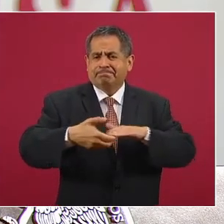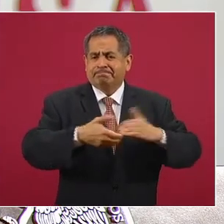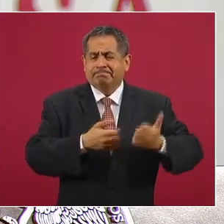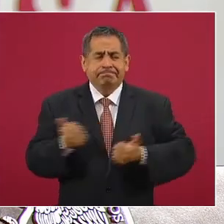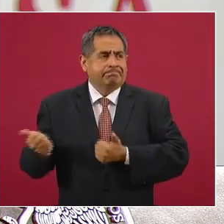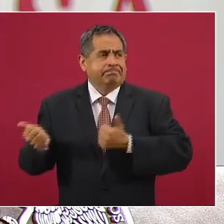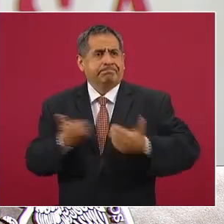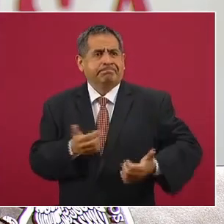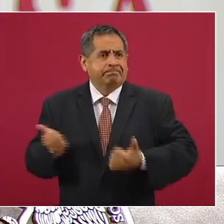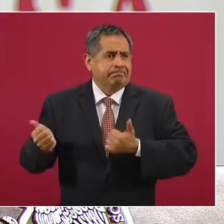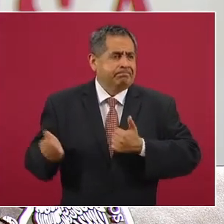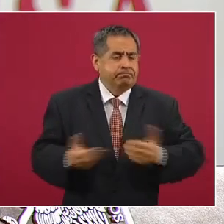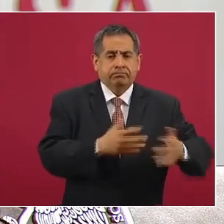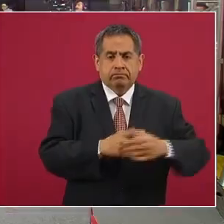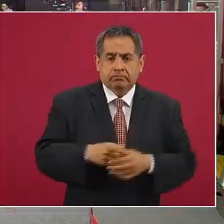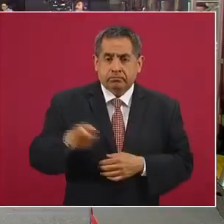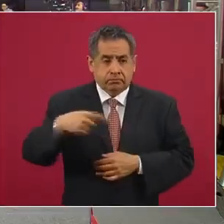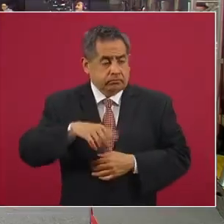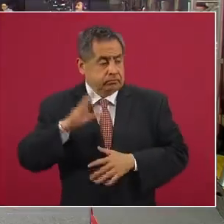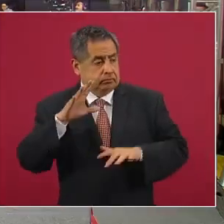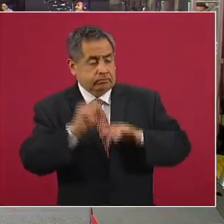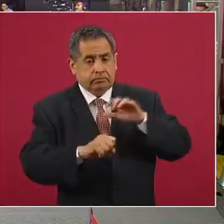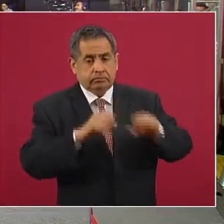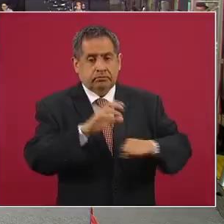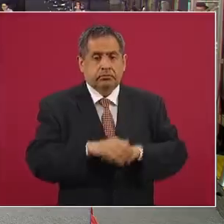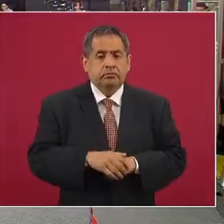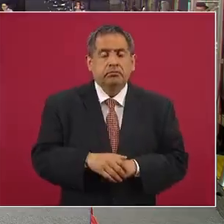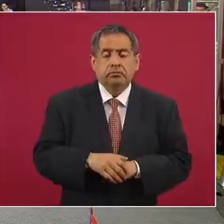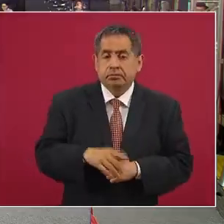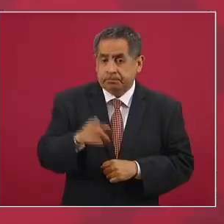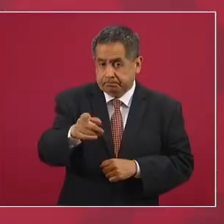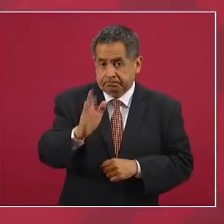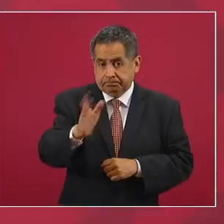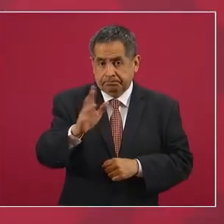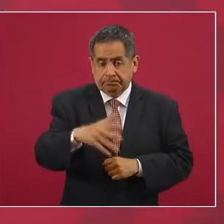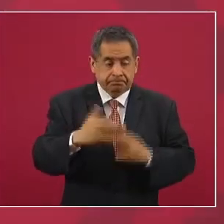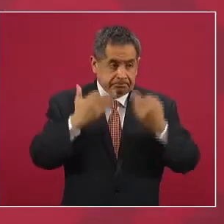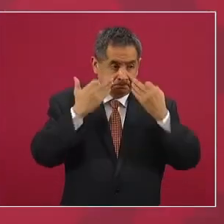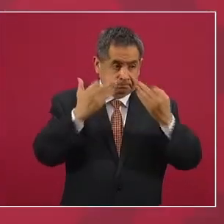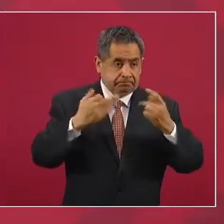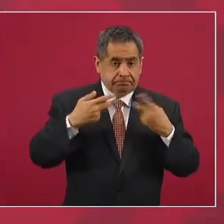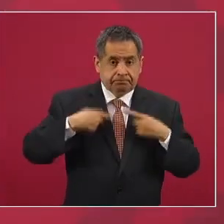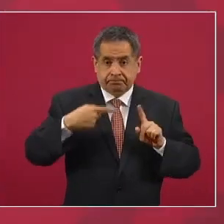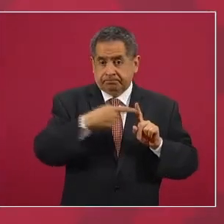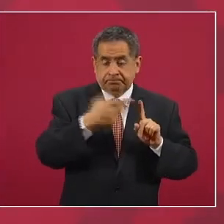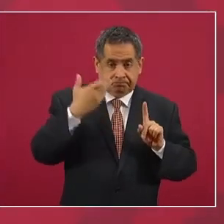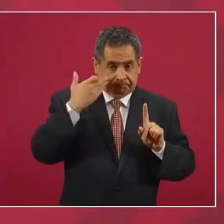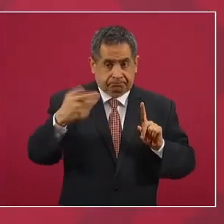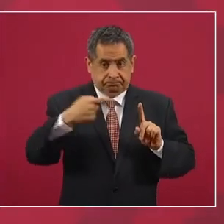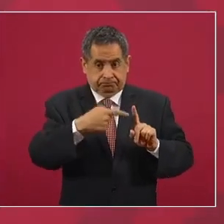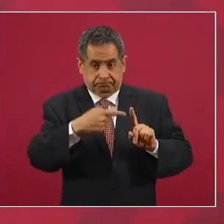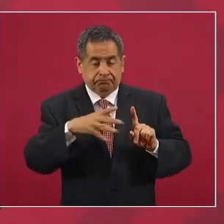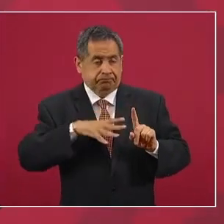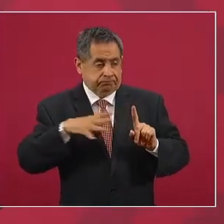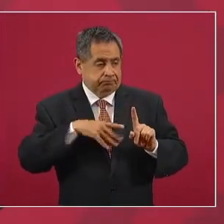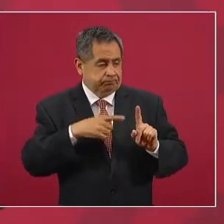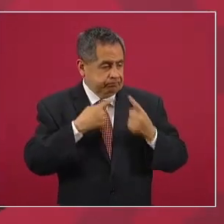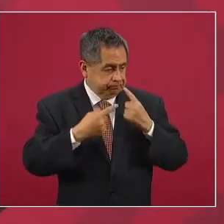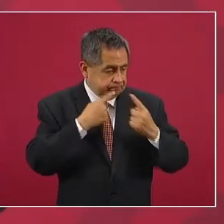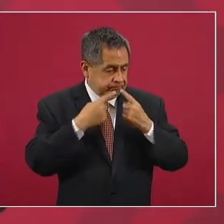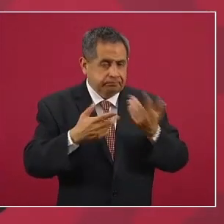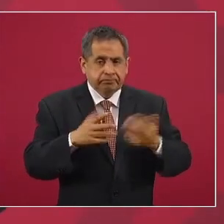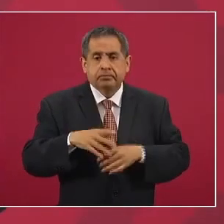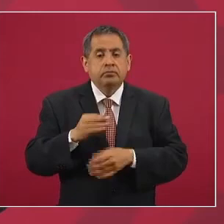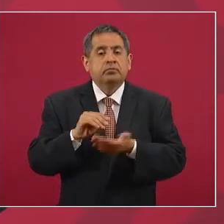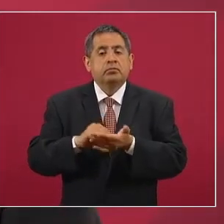Sí. ¿Hubo detenidos? Se tienen a los testigos y la investigación